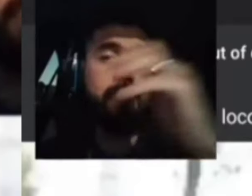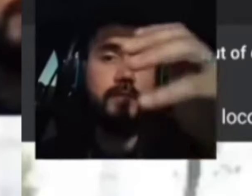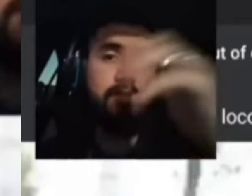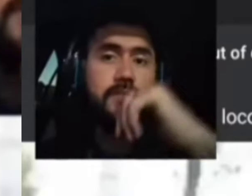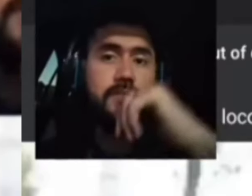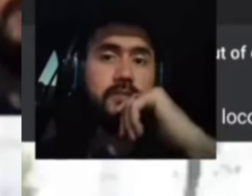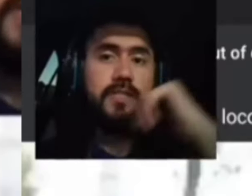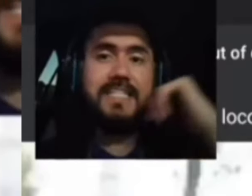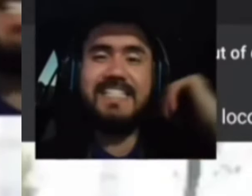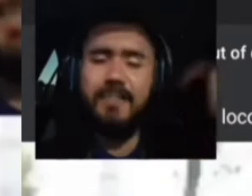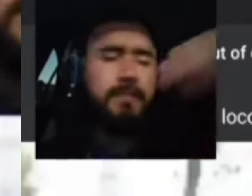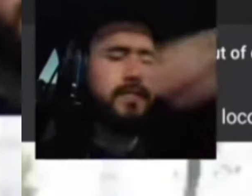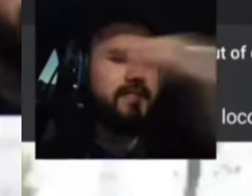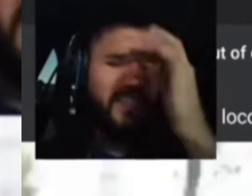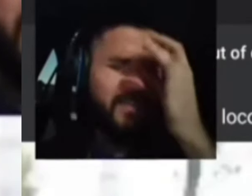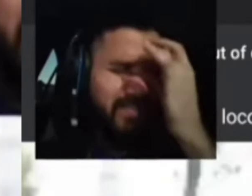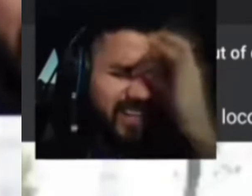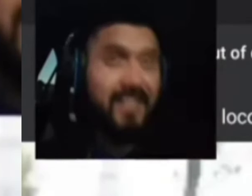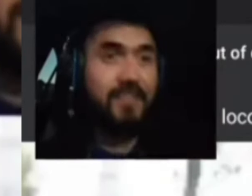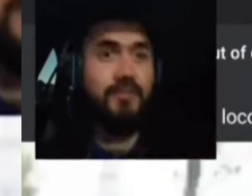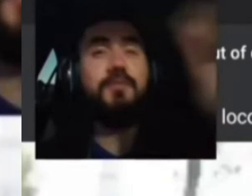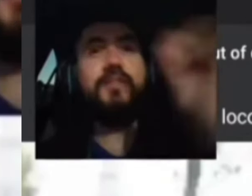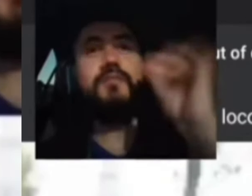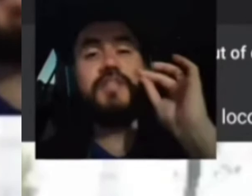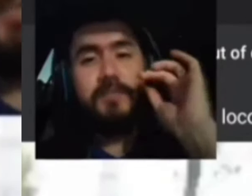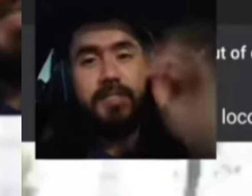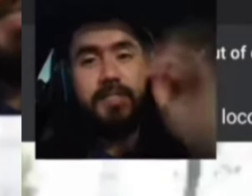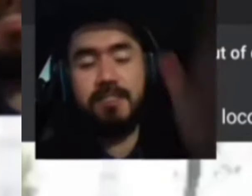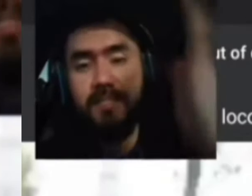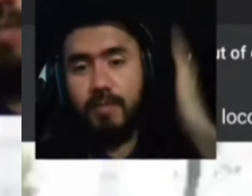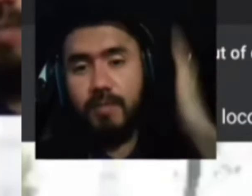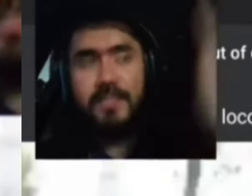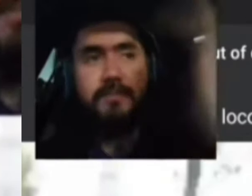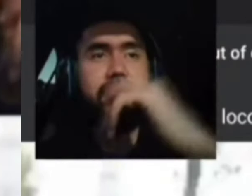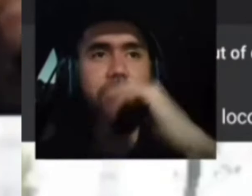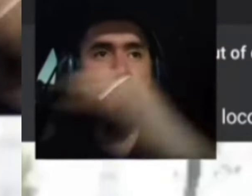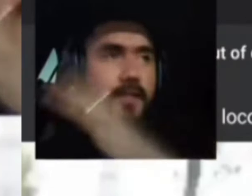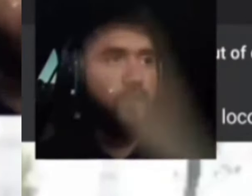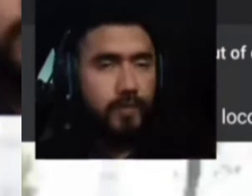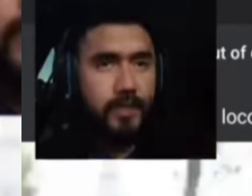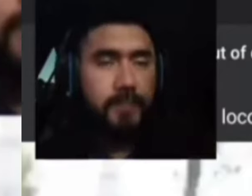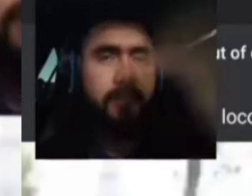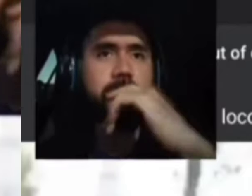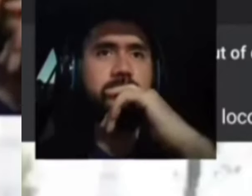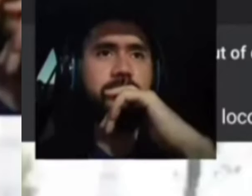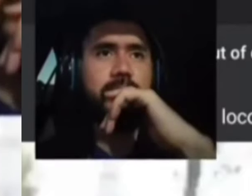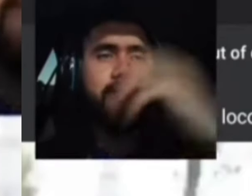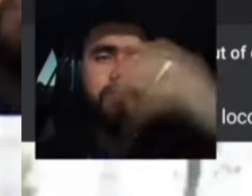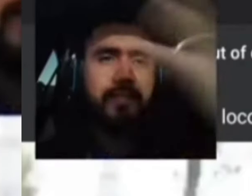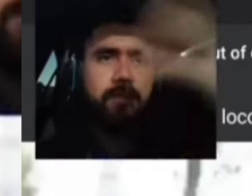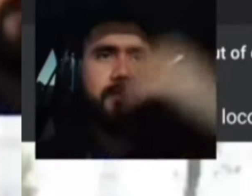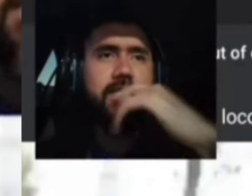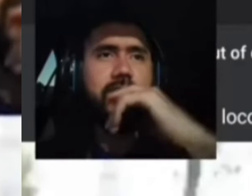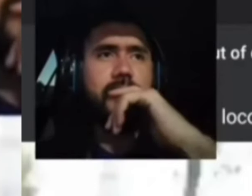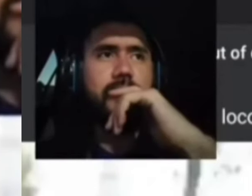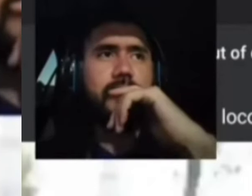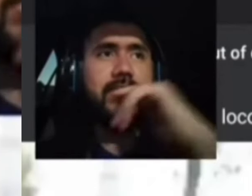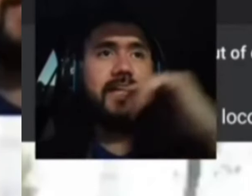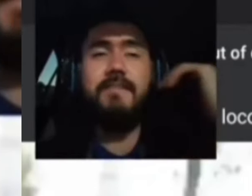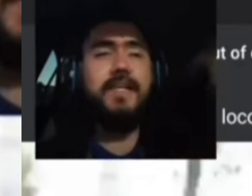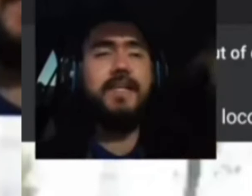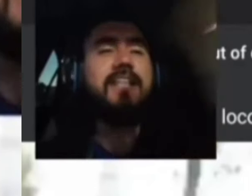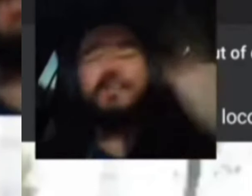Y por medio de estas preguntas, siempre, sin falla, yo les podría mostrar evidencia hasta en WhatsApps que tengo, que no lo haré, pero platicado,